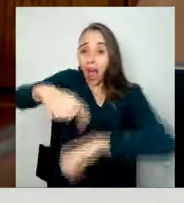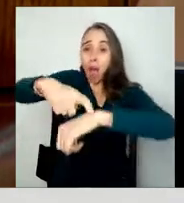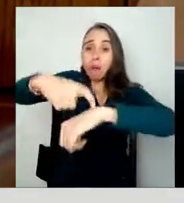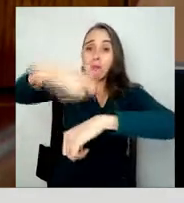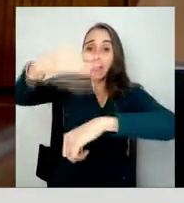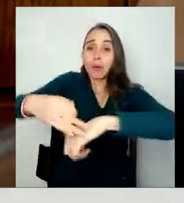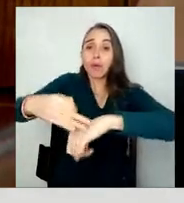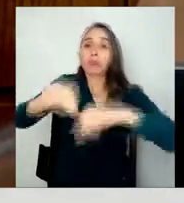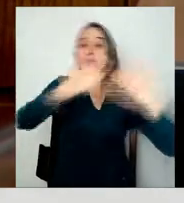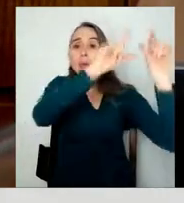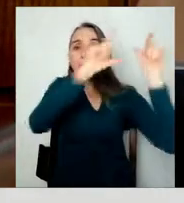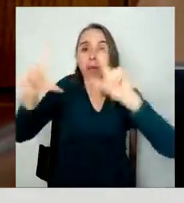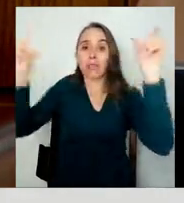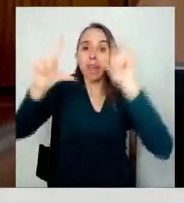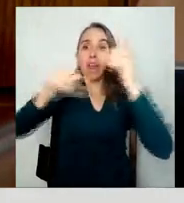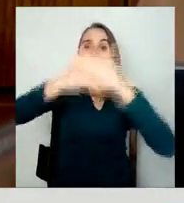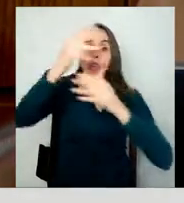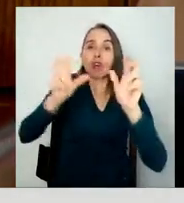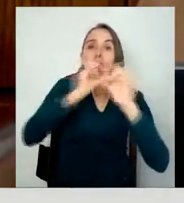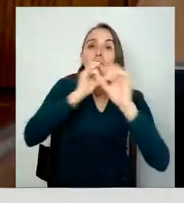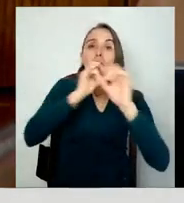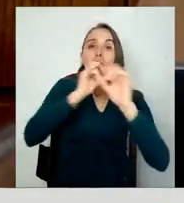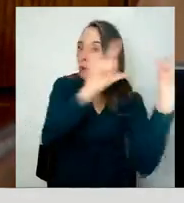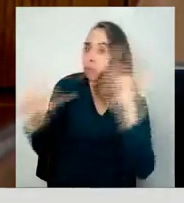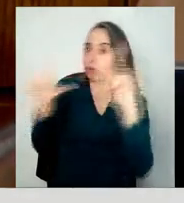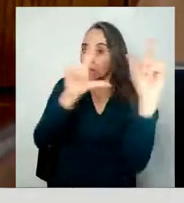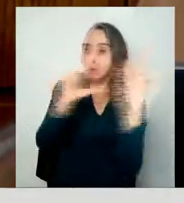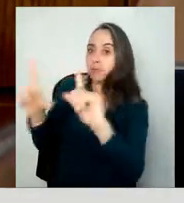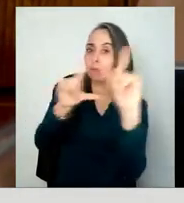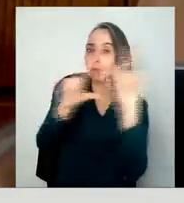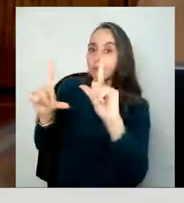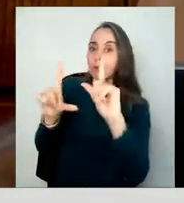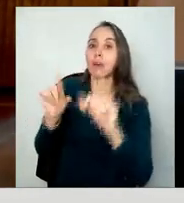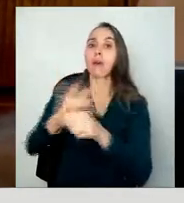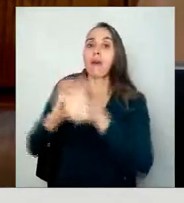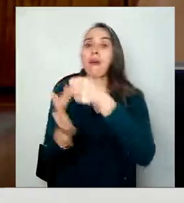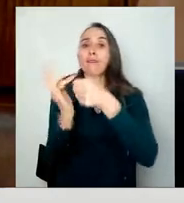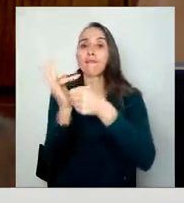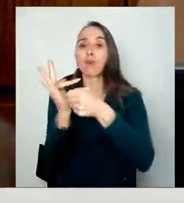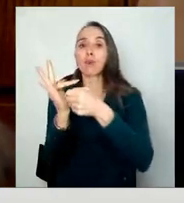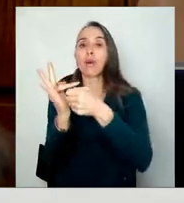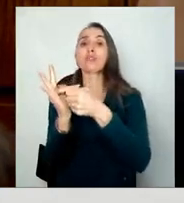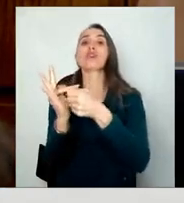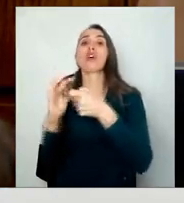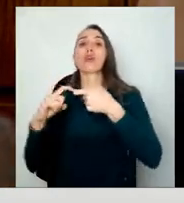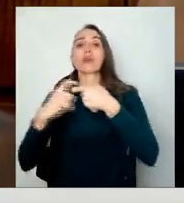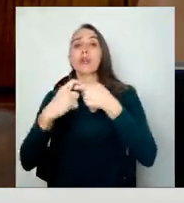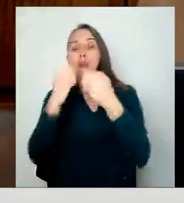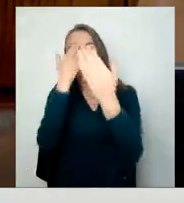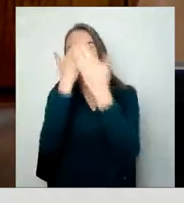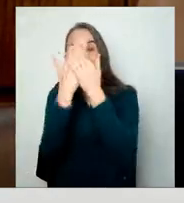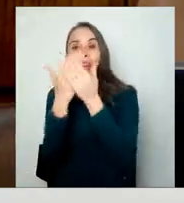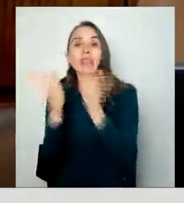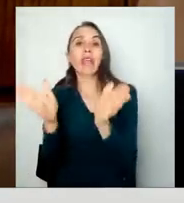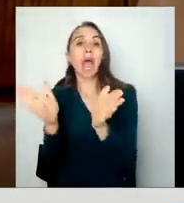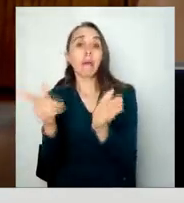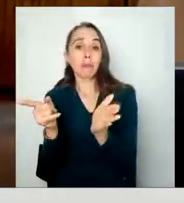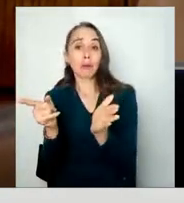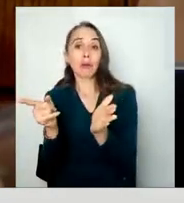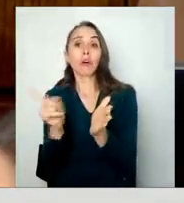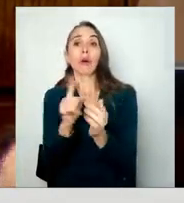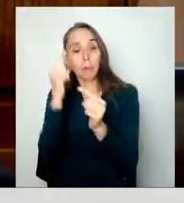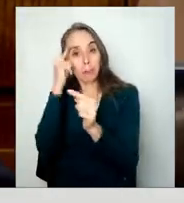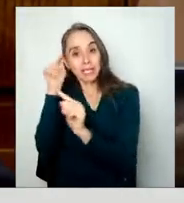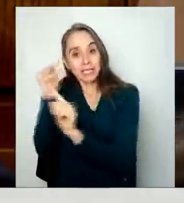plagada de la situación de la fundaciones y el frente amplio pero tenemos que pensar no en esa situación puntual